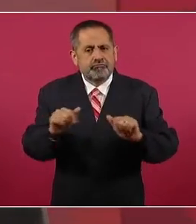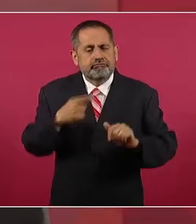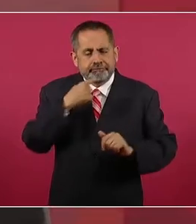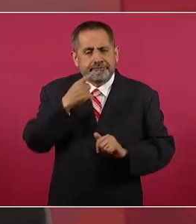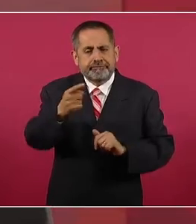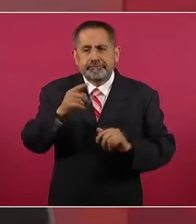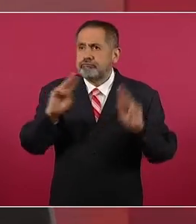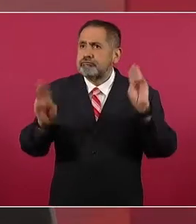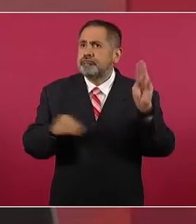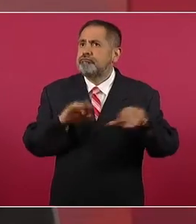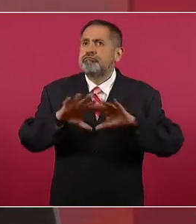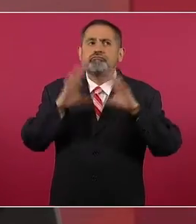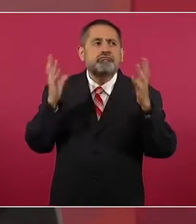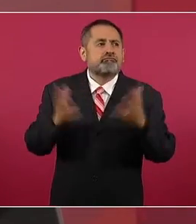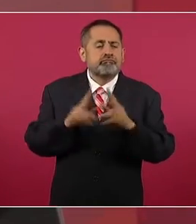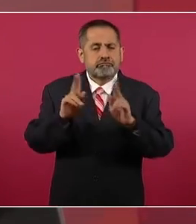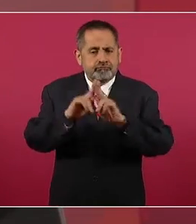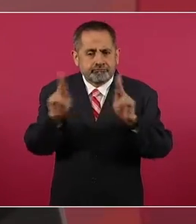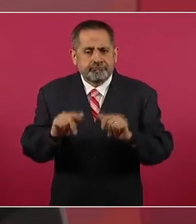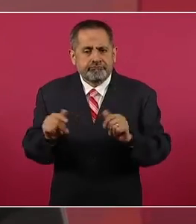en todo el mundo